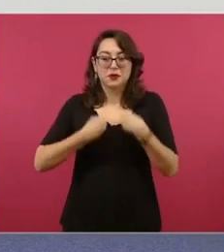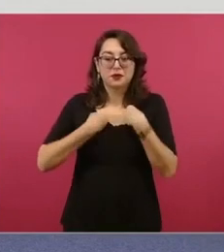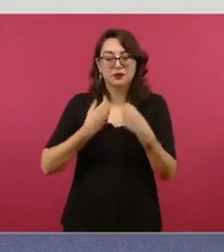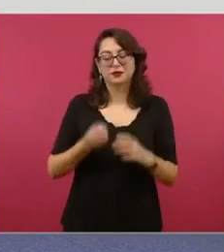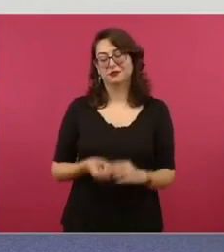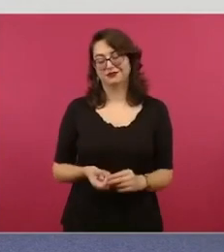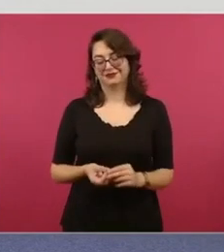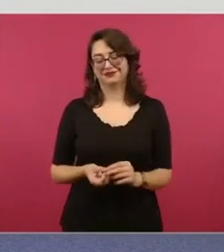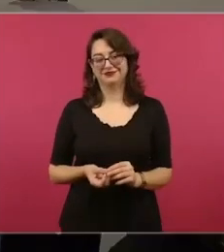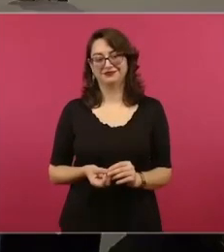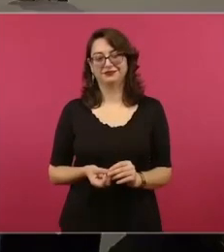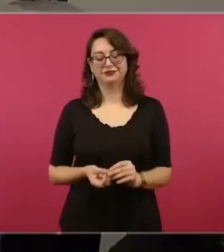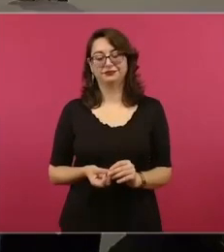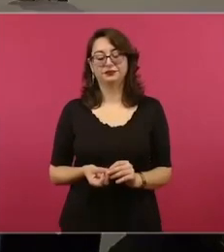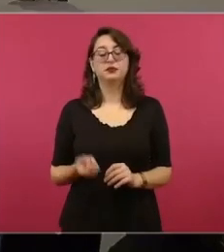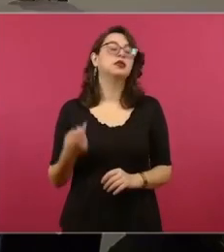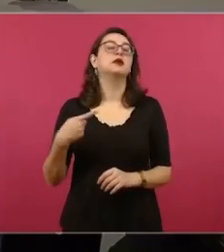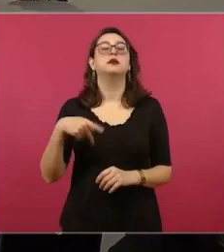hasta